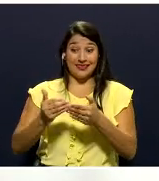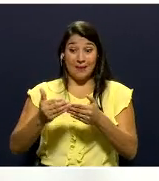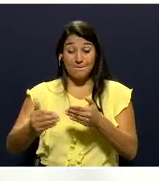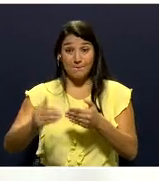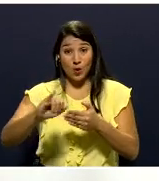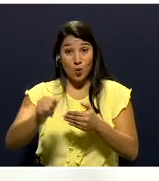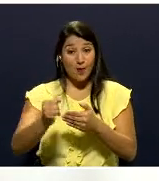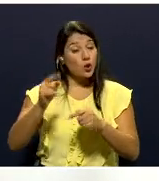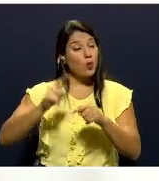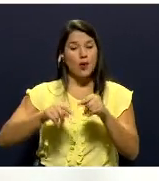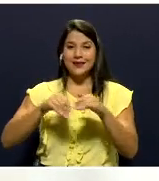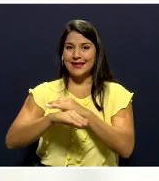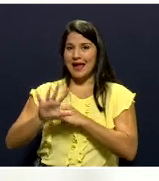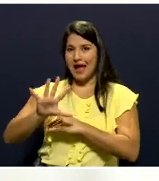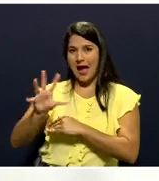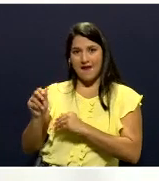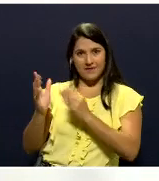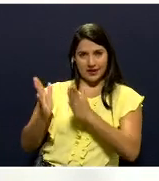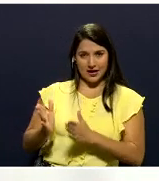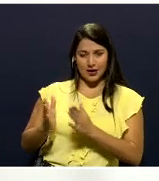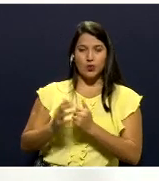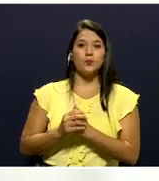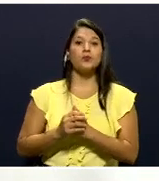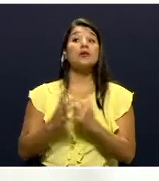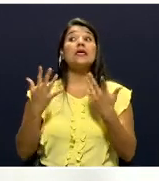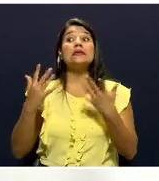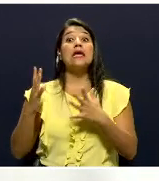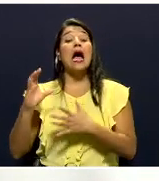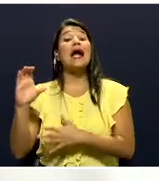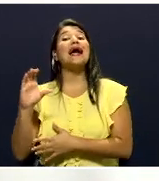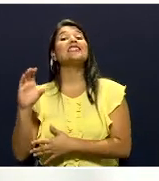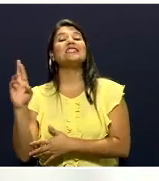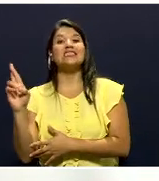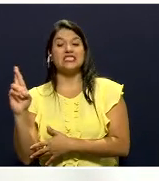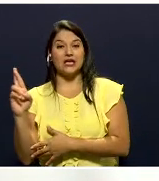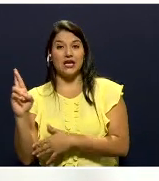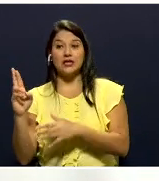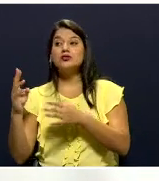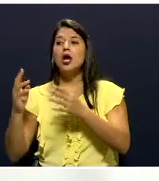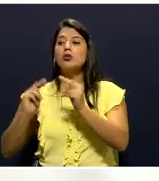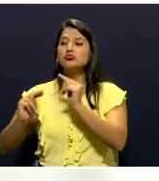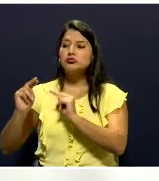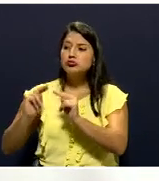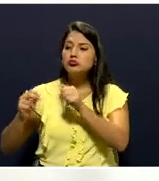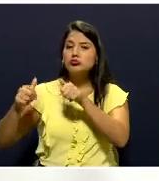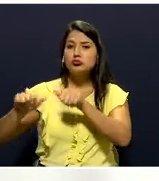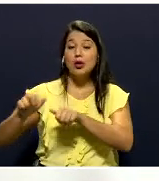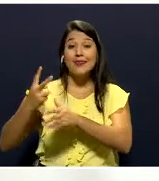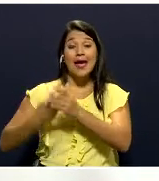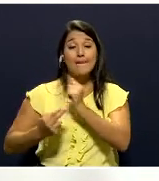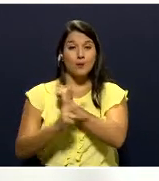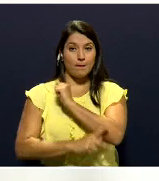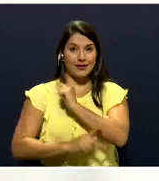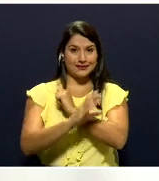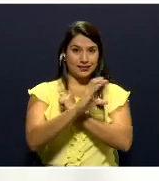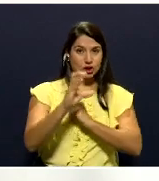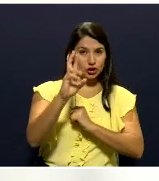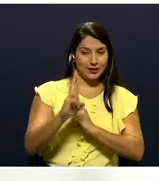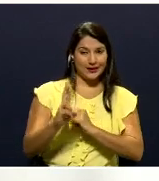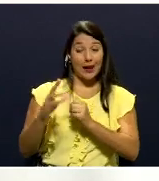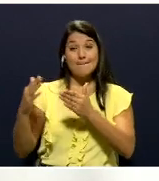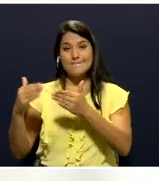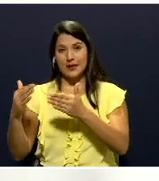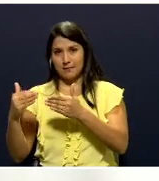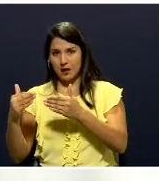hay unas conversaciones entre los cancilleres y entre los ministros de seguridad de ambos estados para tomar